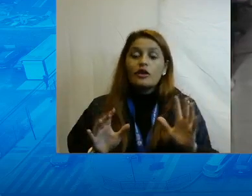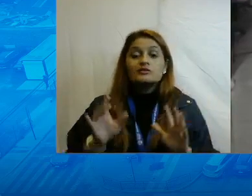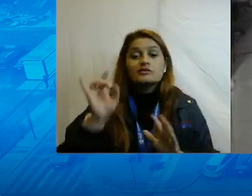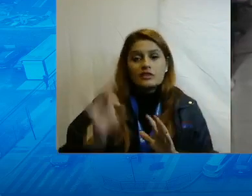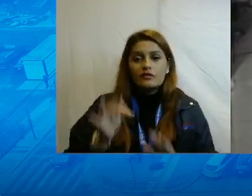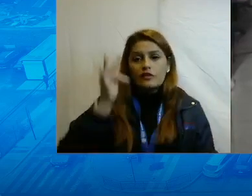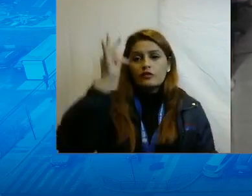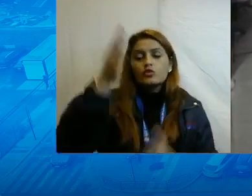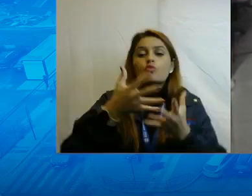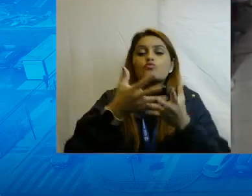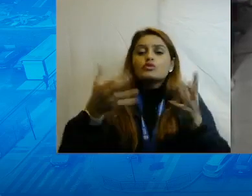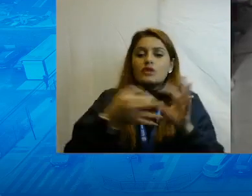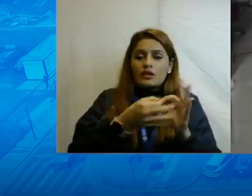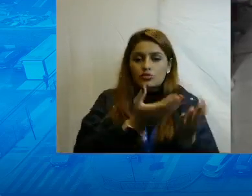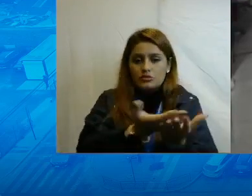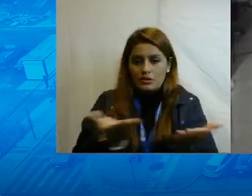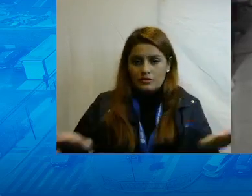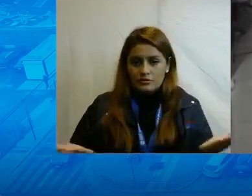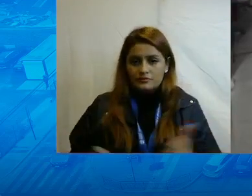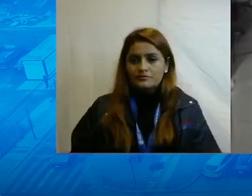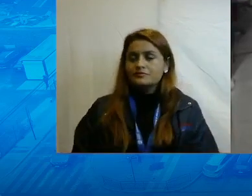gracias por el trabajo.